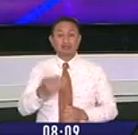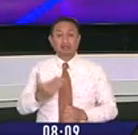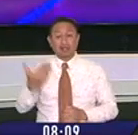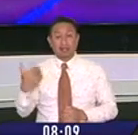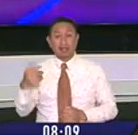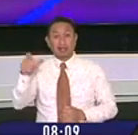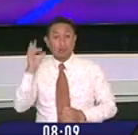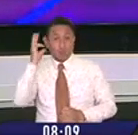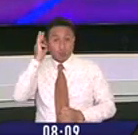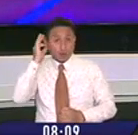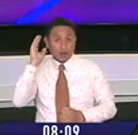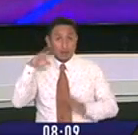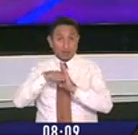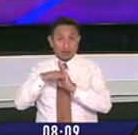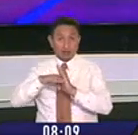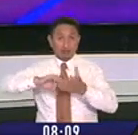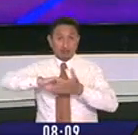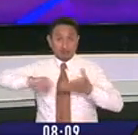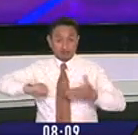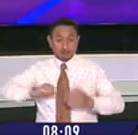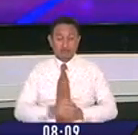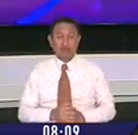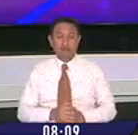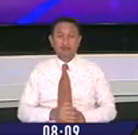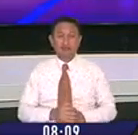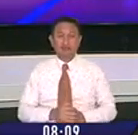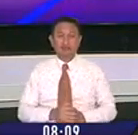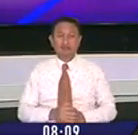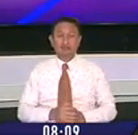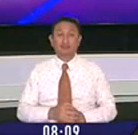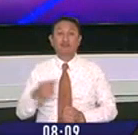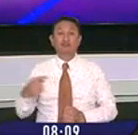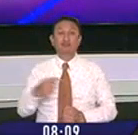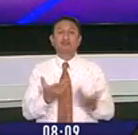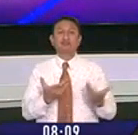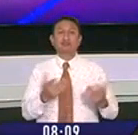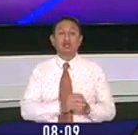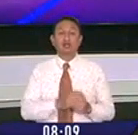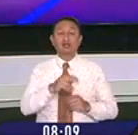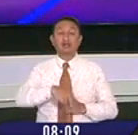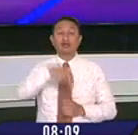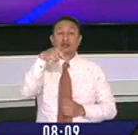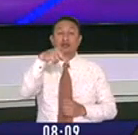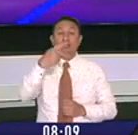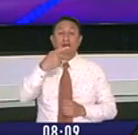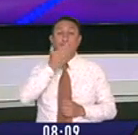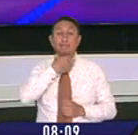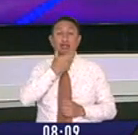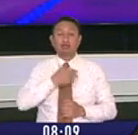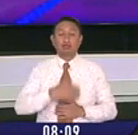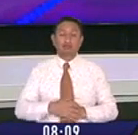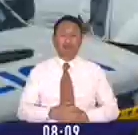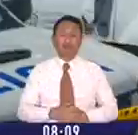de la dueña de la vivienda de una agencia bancaria. El hecho ocurrió en el norte de la ciudad de Ambato.